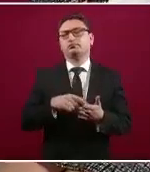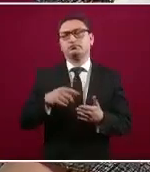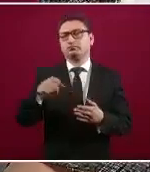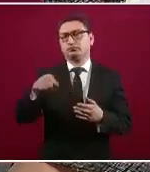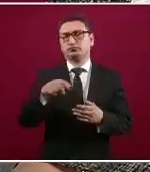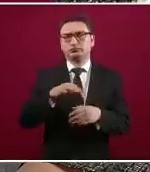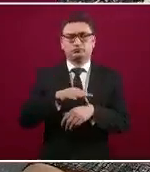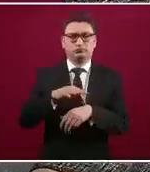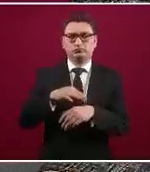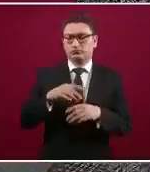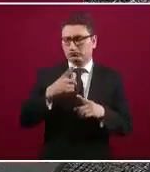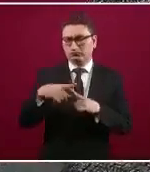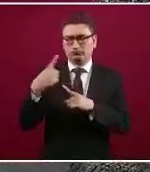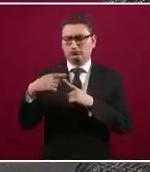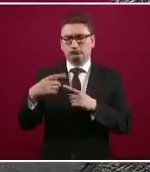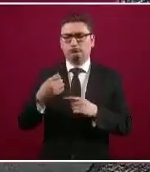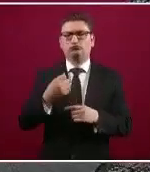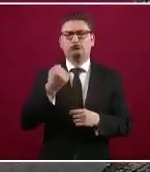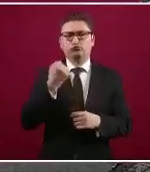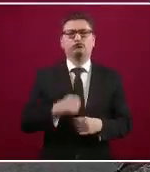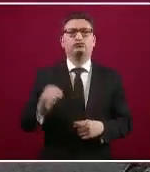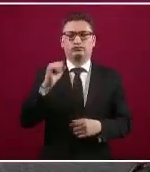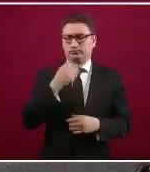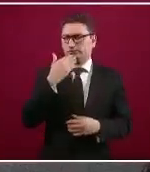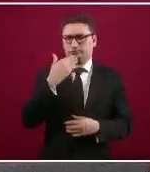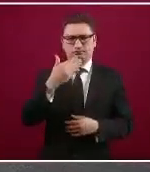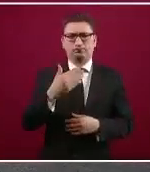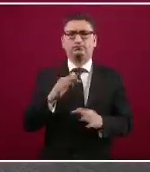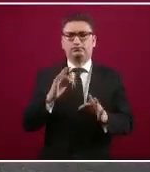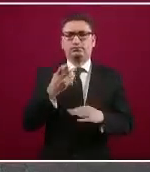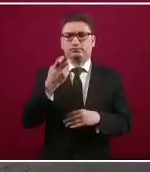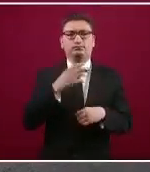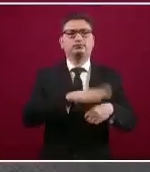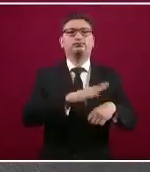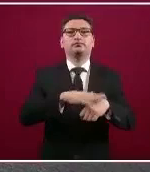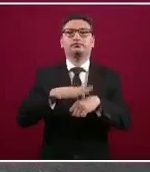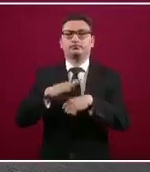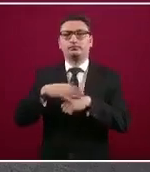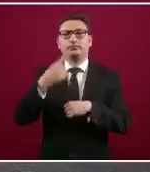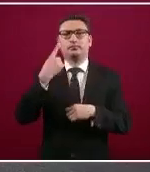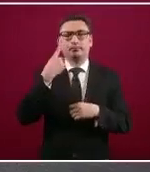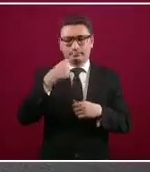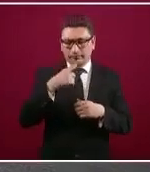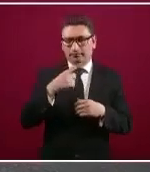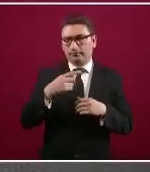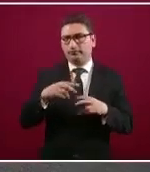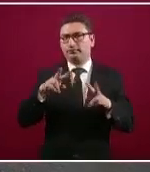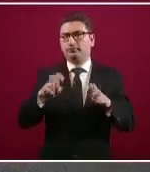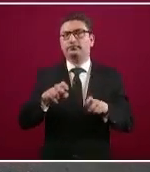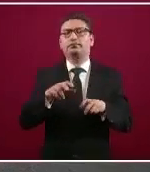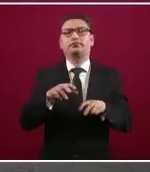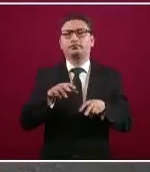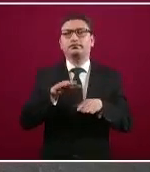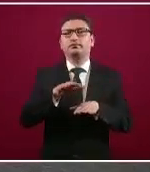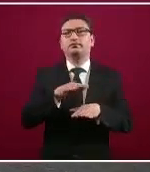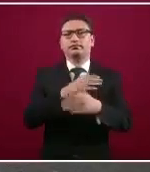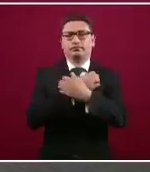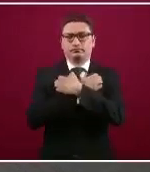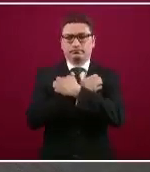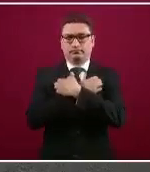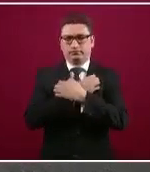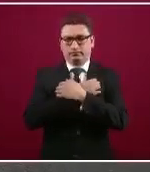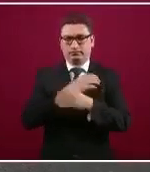Entonces, estamos convocando para atender todo lo relacionado con la educación y en